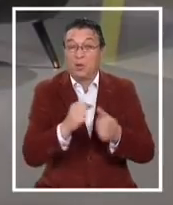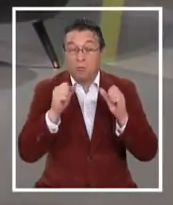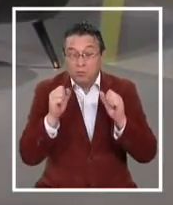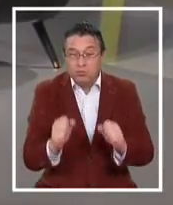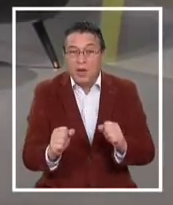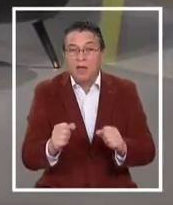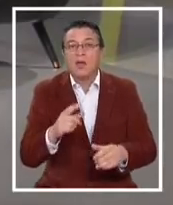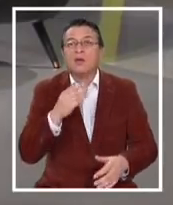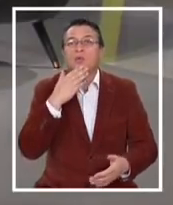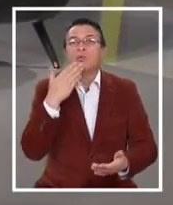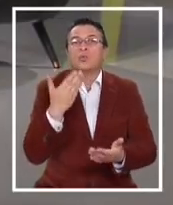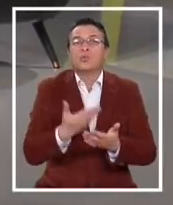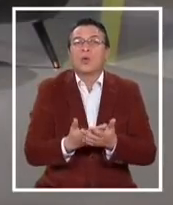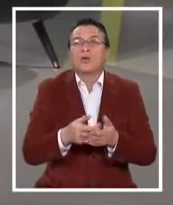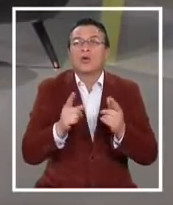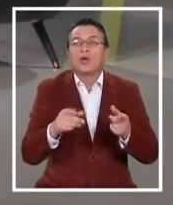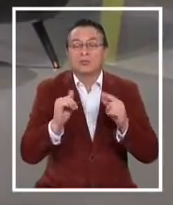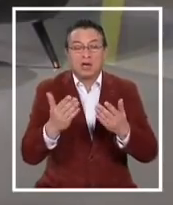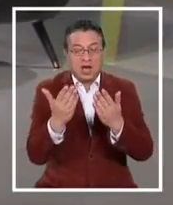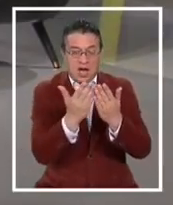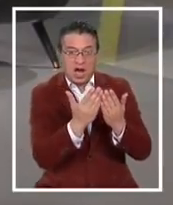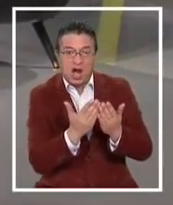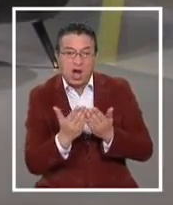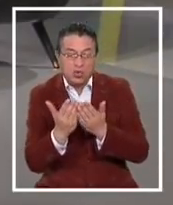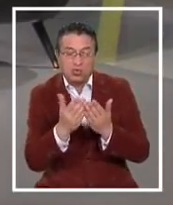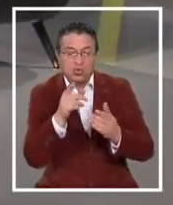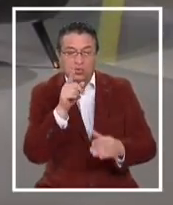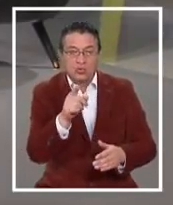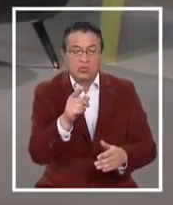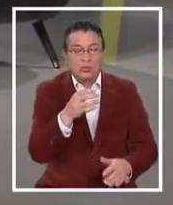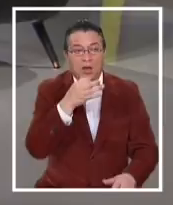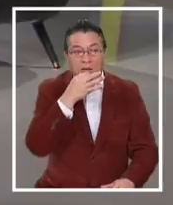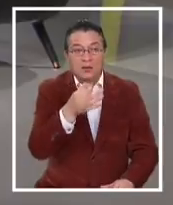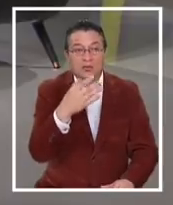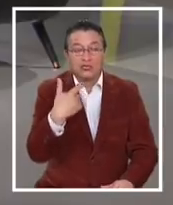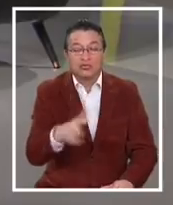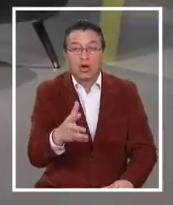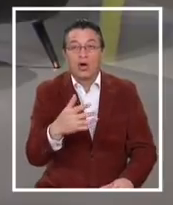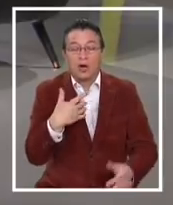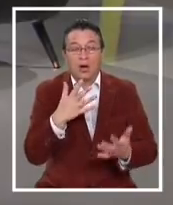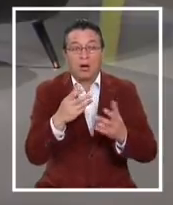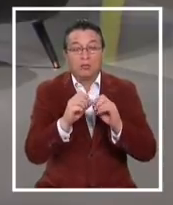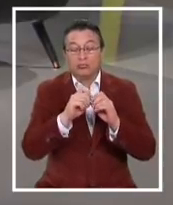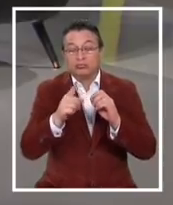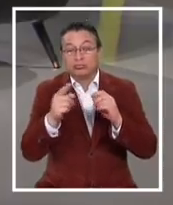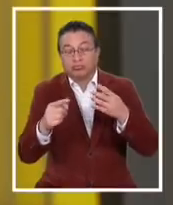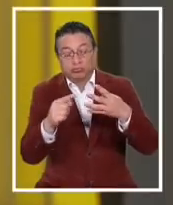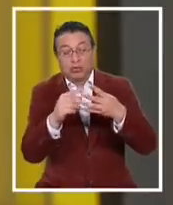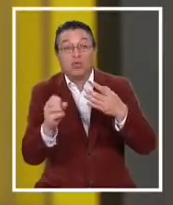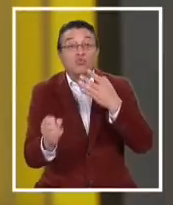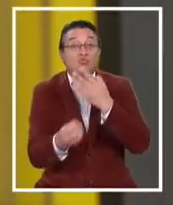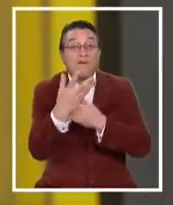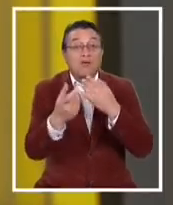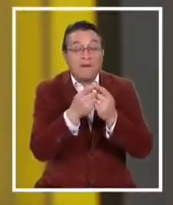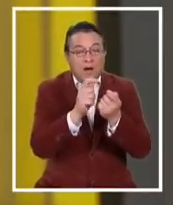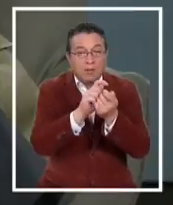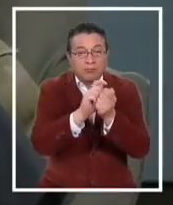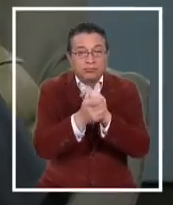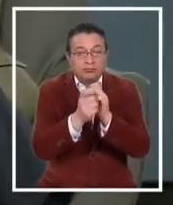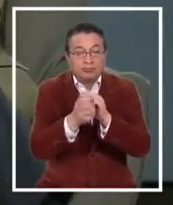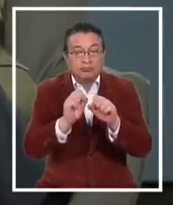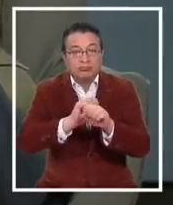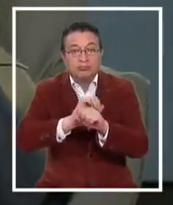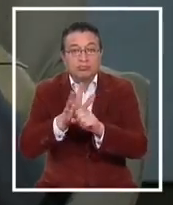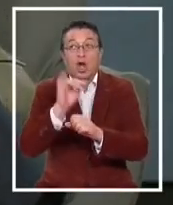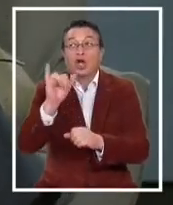Y también, si es que los estudios que tú lees y te conectas nos van a cubrir para las variantes conocidas y unas que están